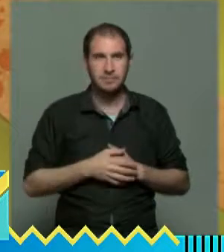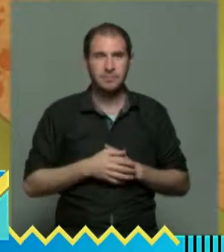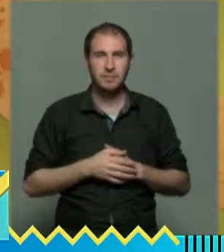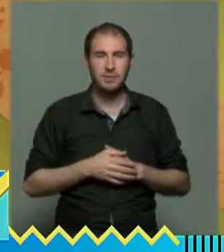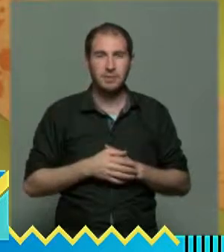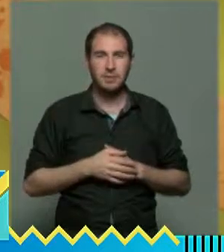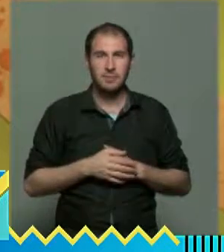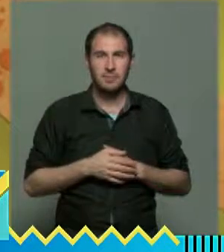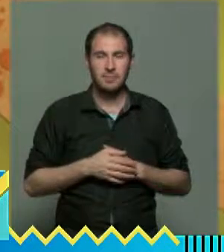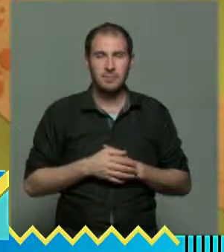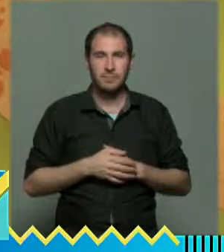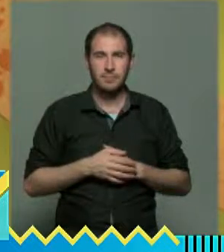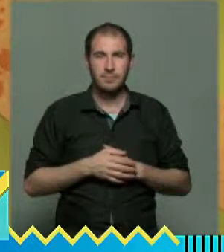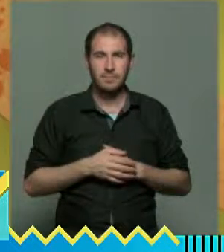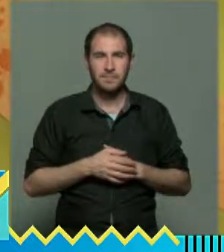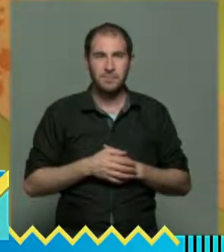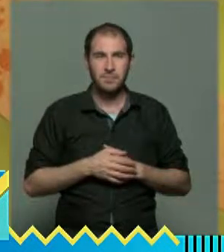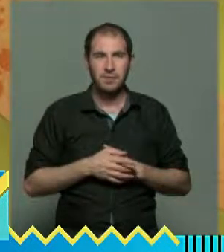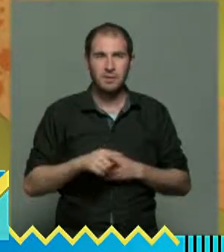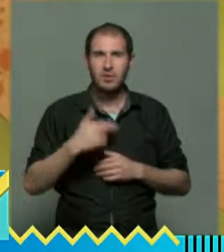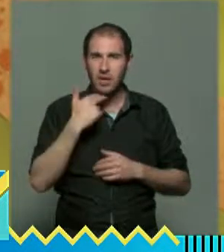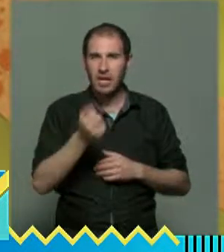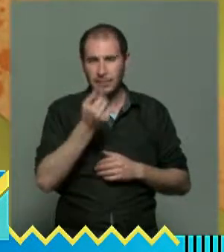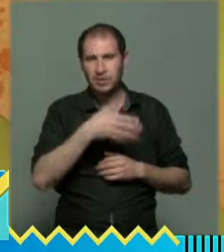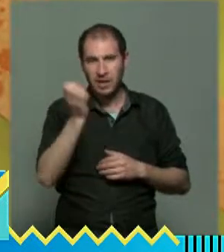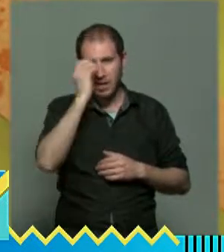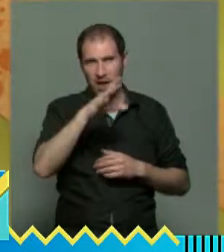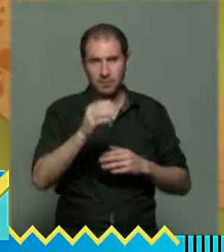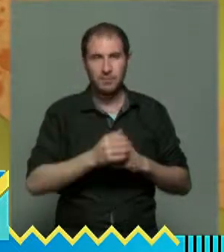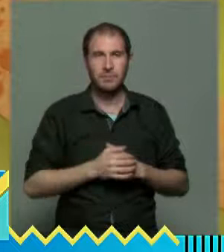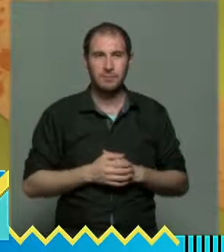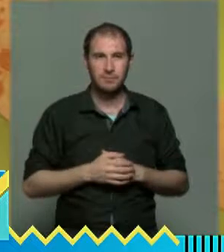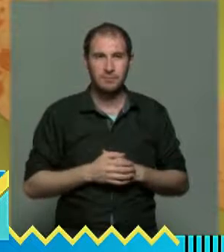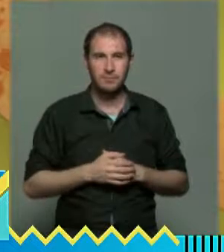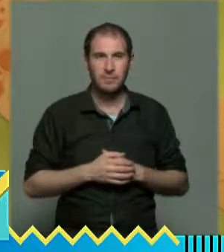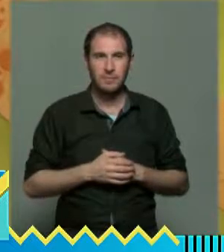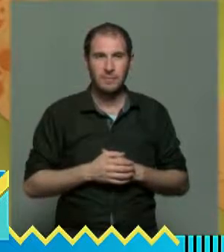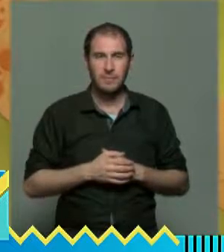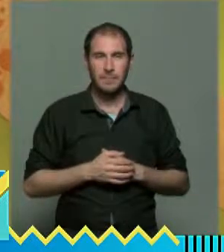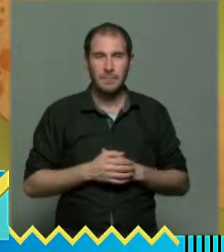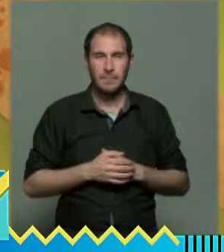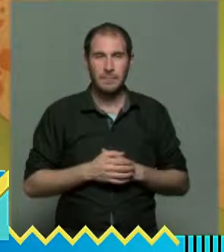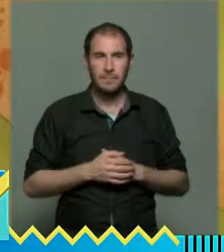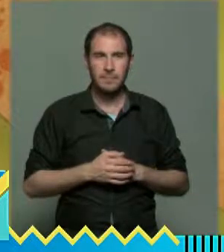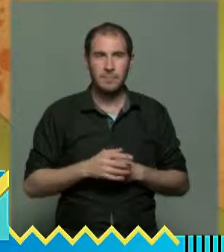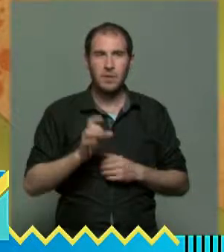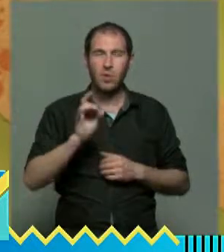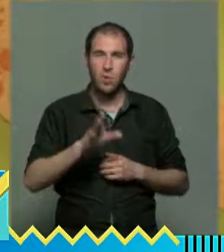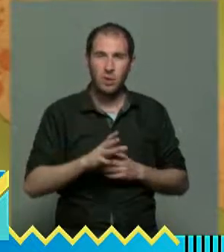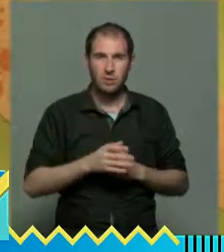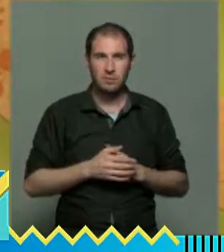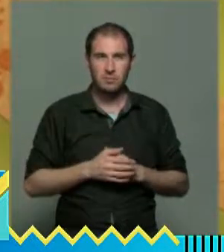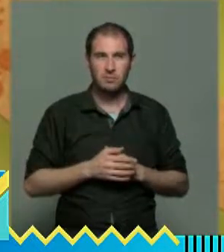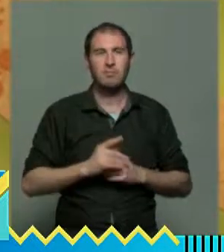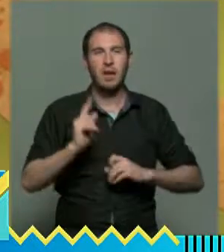lo largo de, digamos, como hija de productor, yo creo que por ahí no ha sido, no solamente, digamos, con el